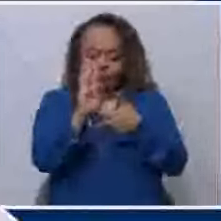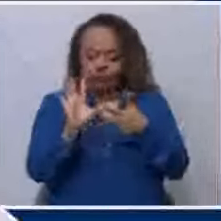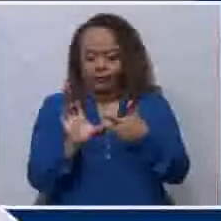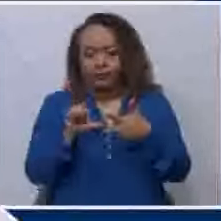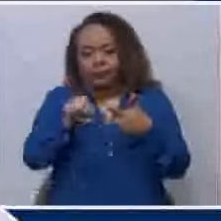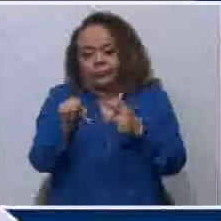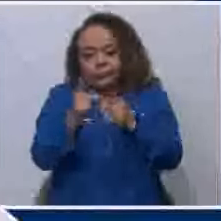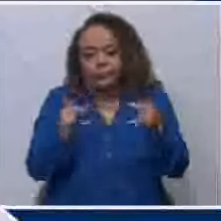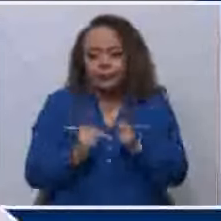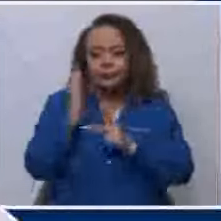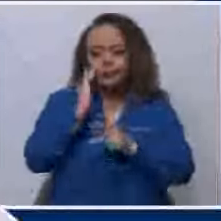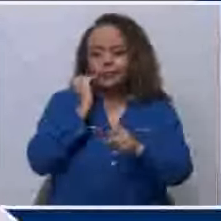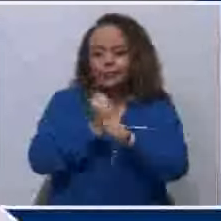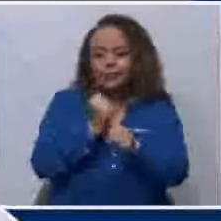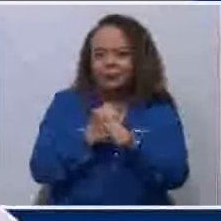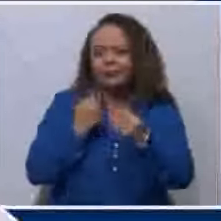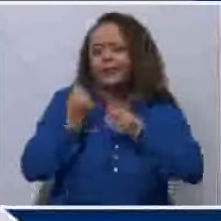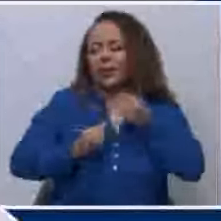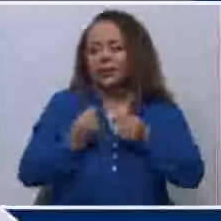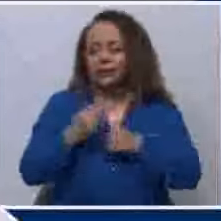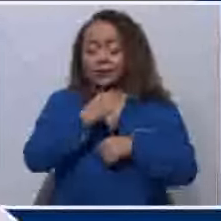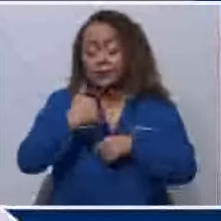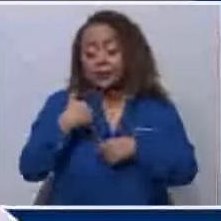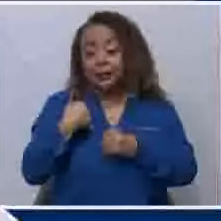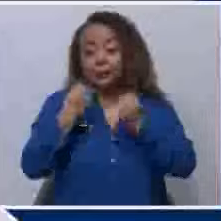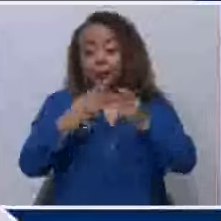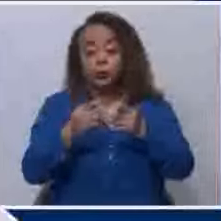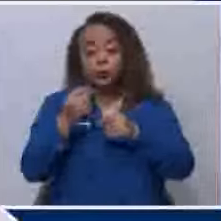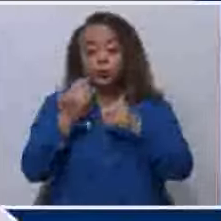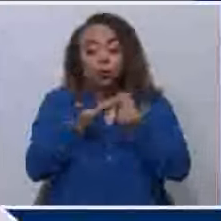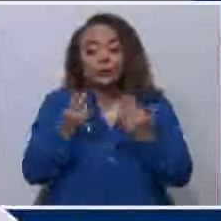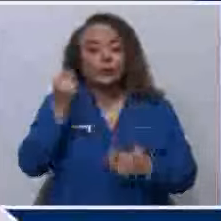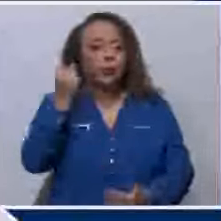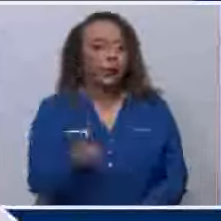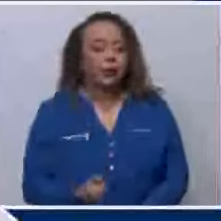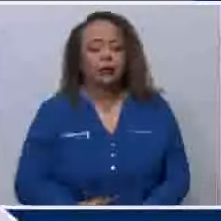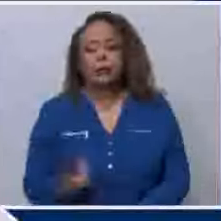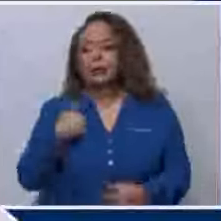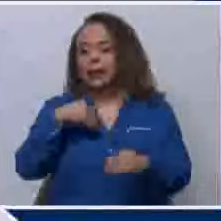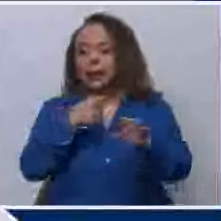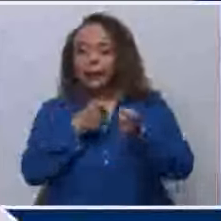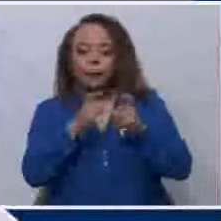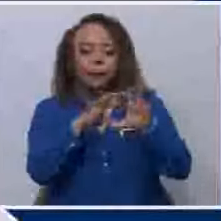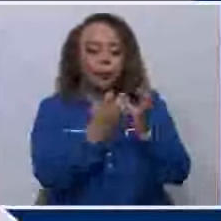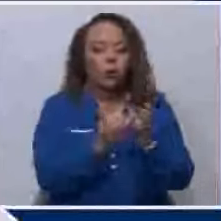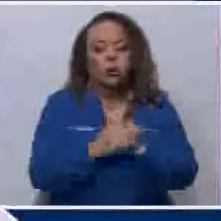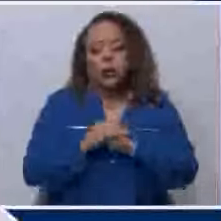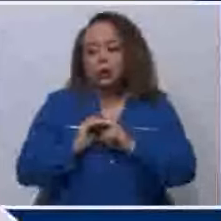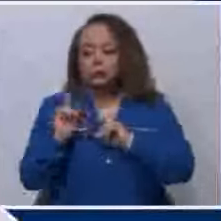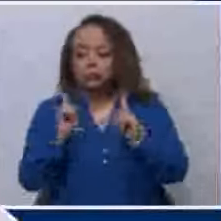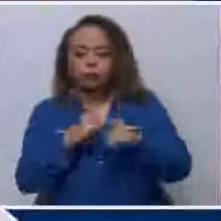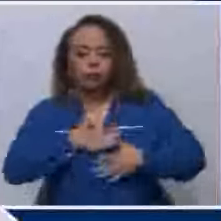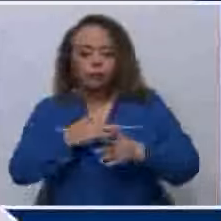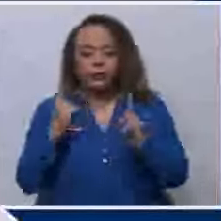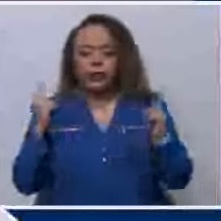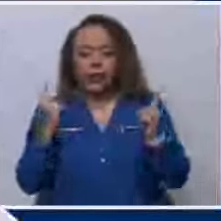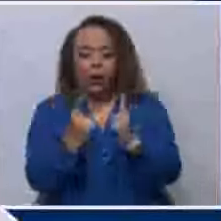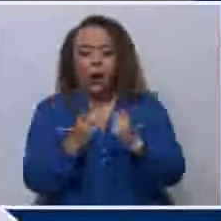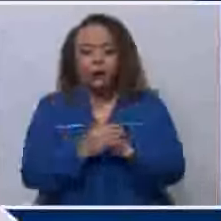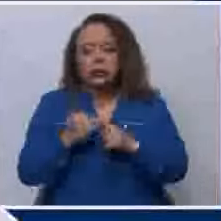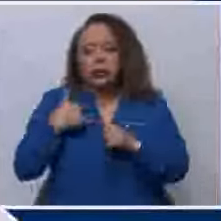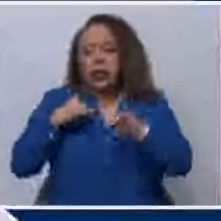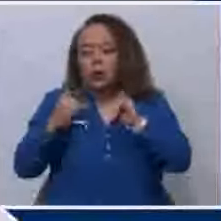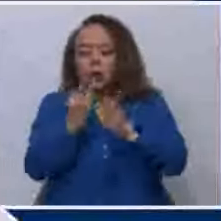puesto, que conozcan el oficio de memoria y que tengan un montón de automatismos, sostener la pelota, moverse a los espacios, ofrecerse en las diagonales, generar